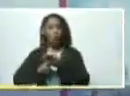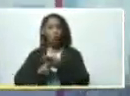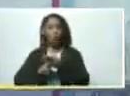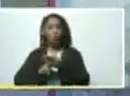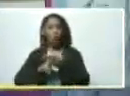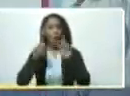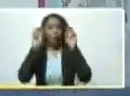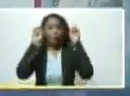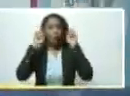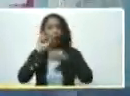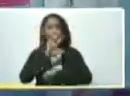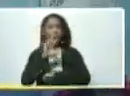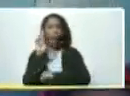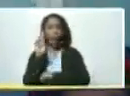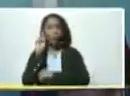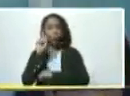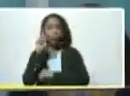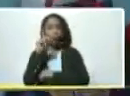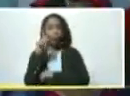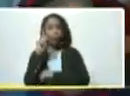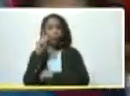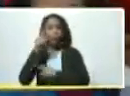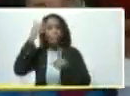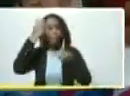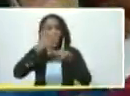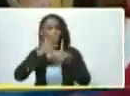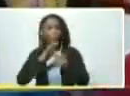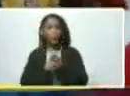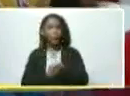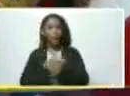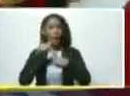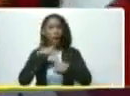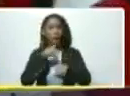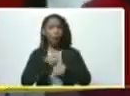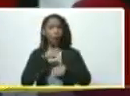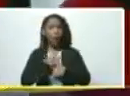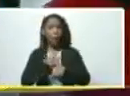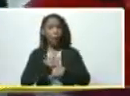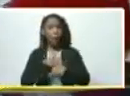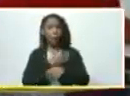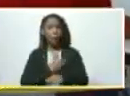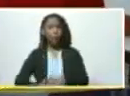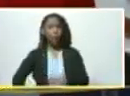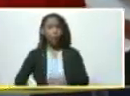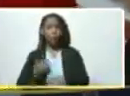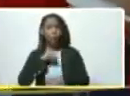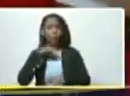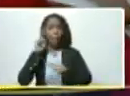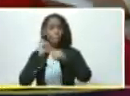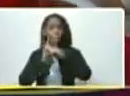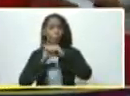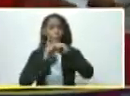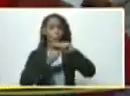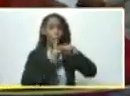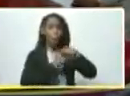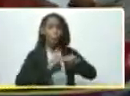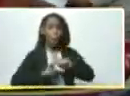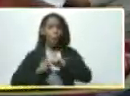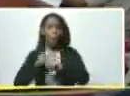el marco de las 3R.net que usted nos ha instruido. Hasta ahora, presidente, hemos identificado